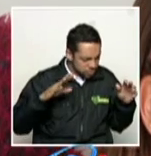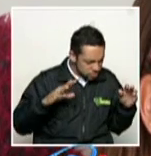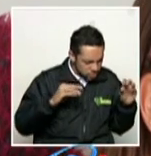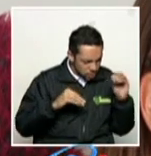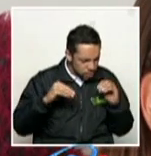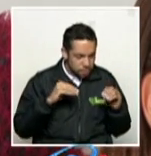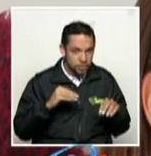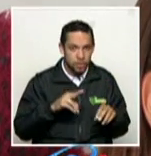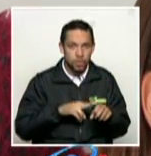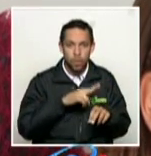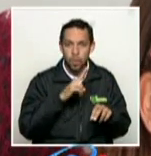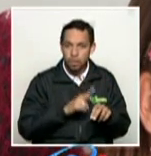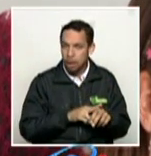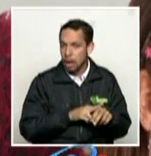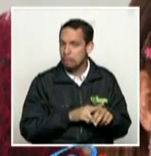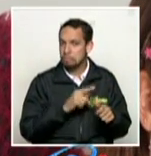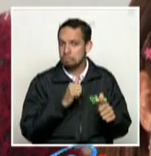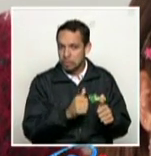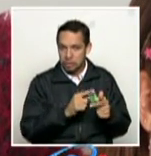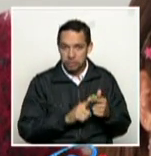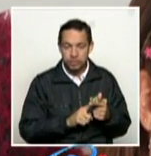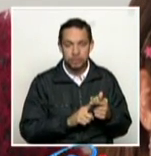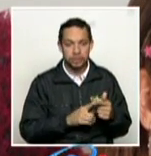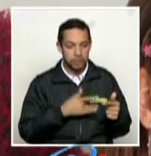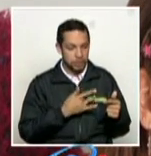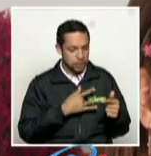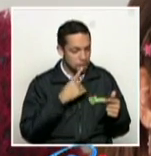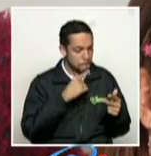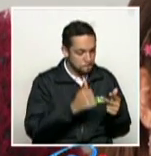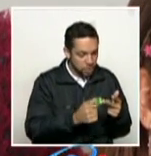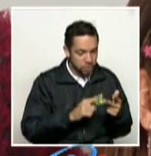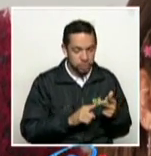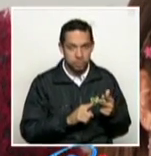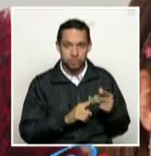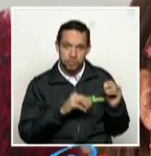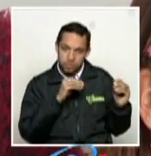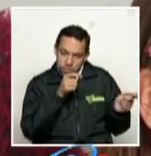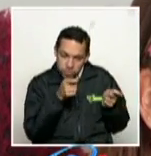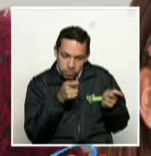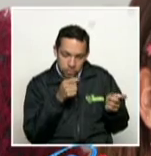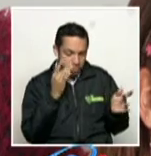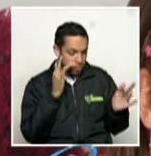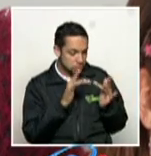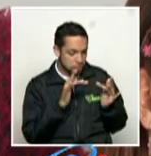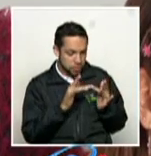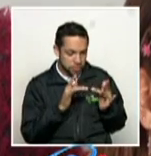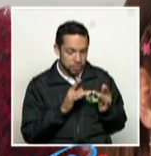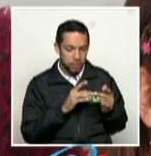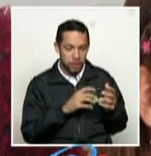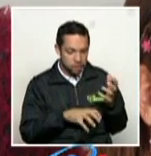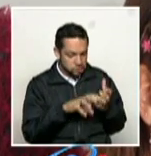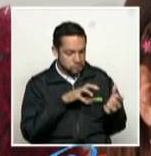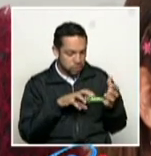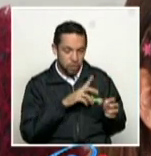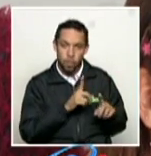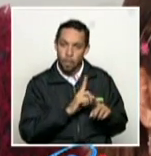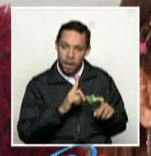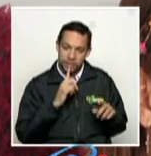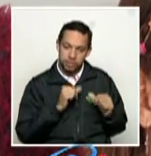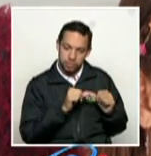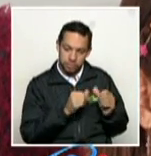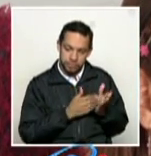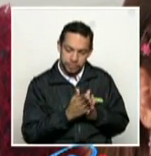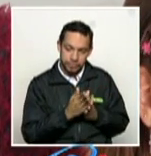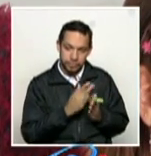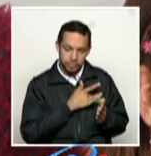unos tactos rectales donde le sentían que una bola, pero ella no, o sea, ella no se movía ni siquiera. Uh-huh. Le pusieron